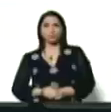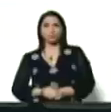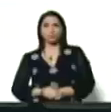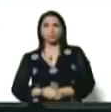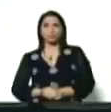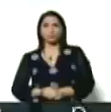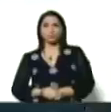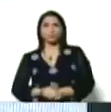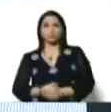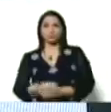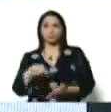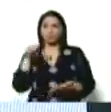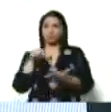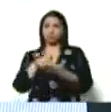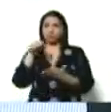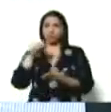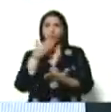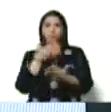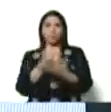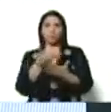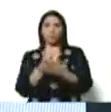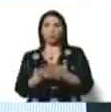Y envío.